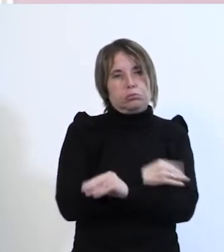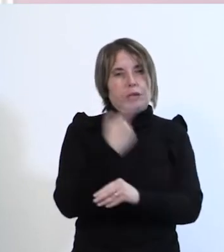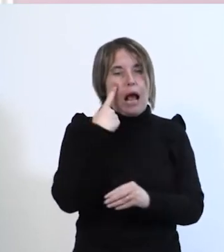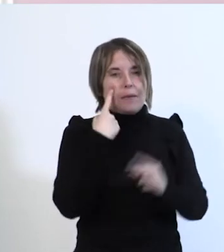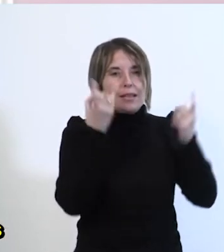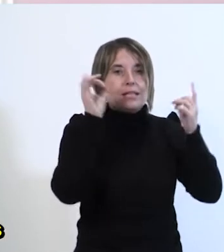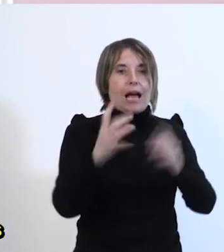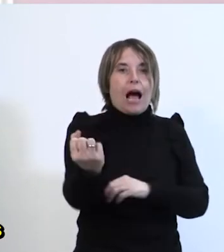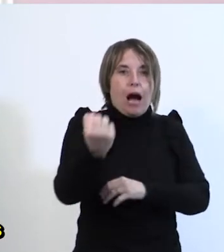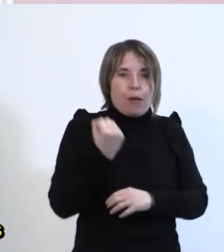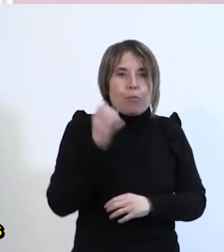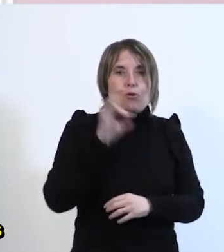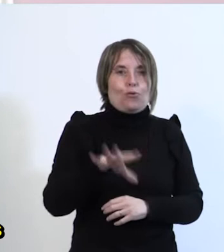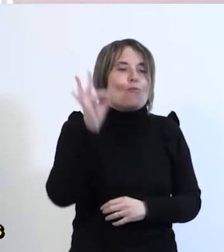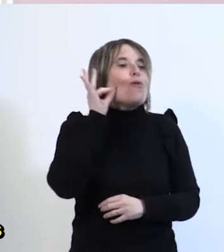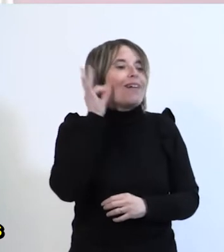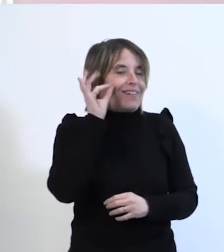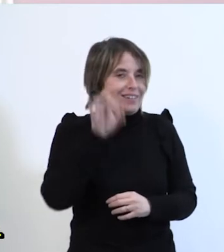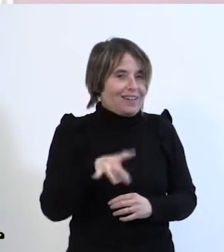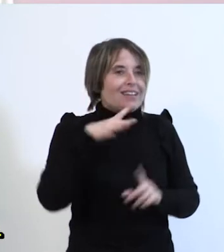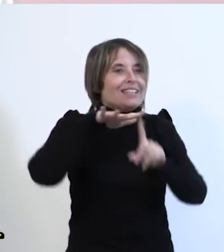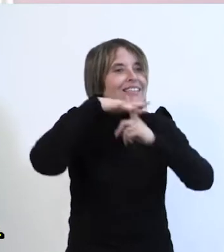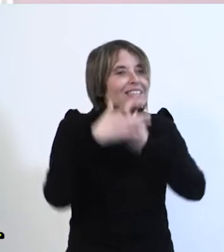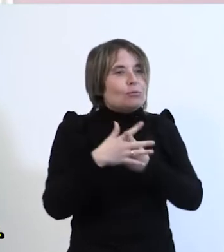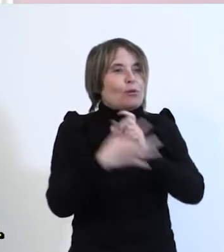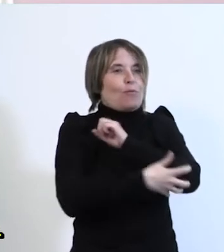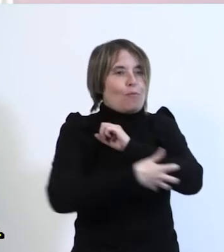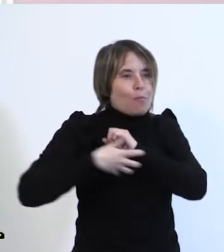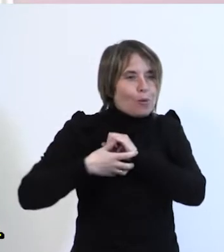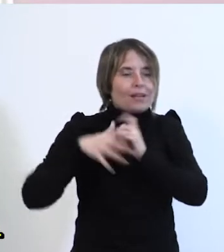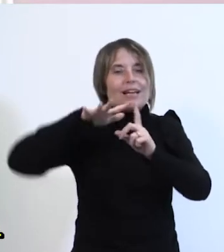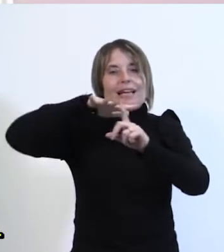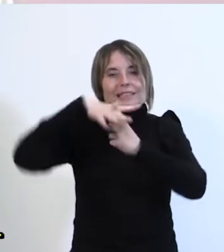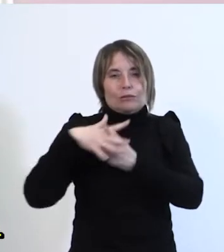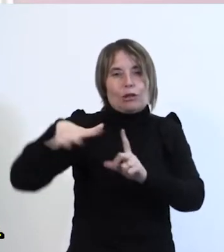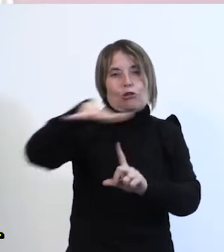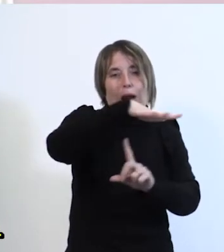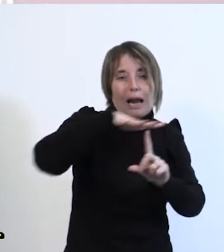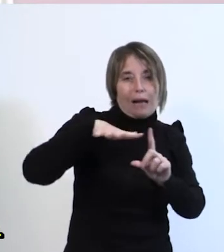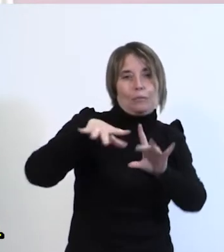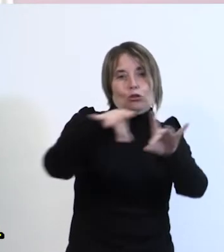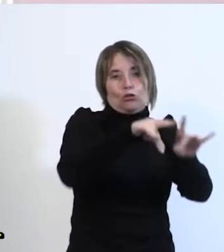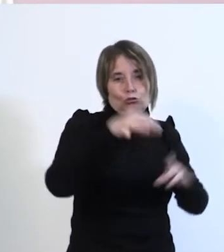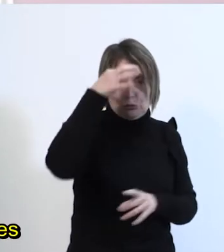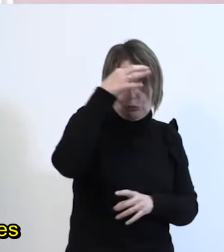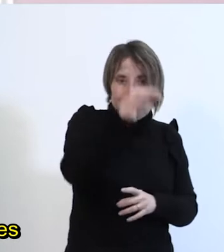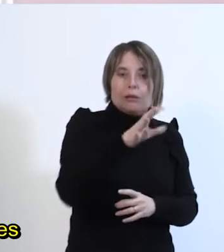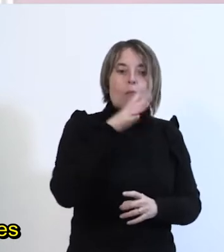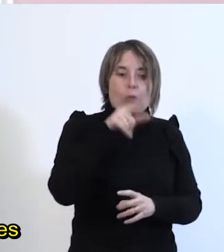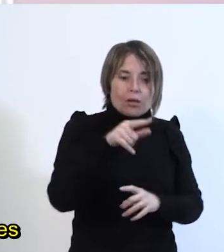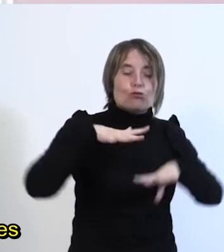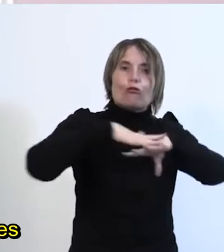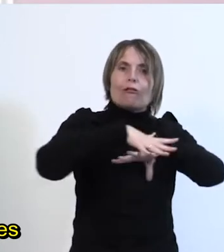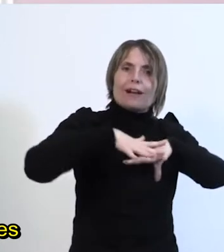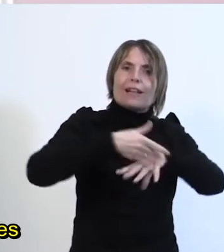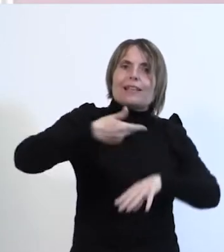que se puede dar a veces con quién ha apoyado a mujeres en esa situación, sobre todo de pobreza y en ámbitos rurales. De ahí, ¿no?, la